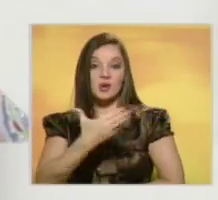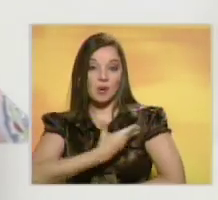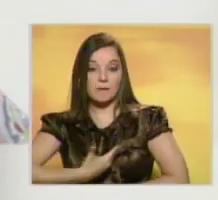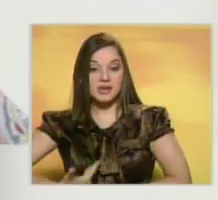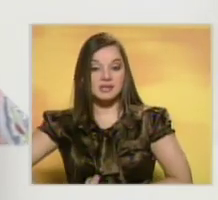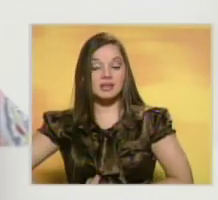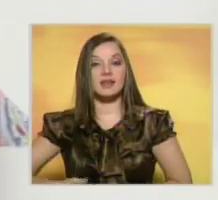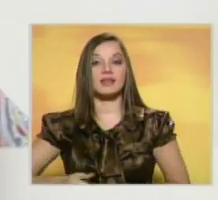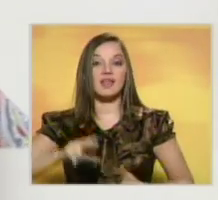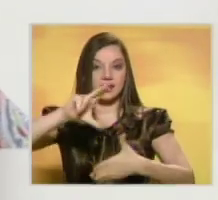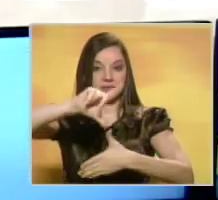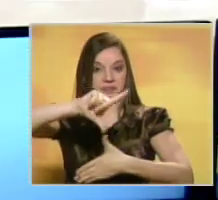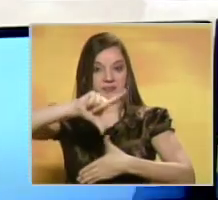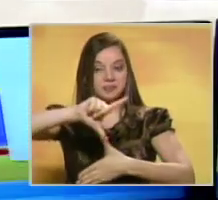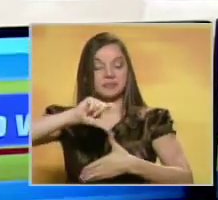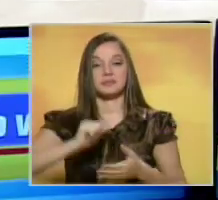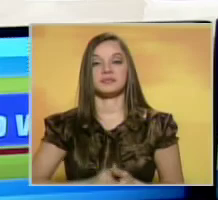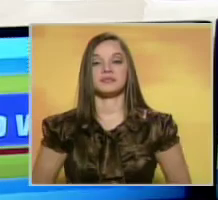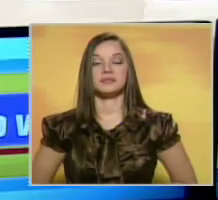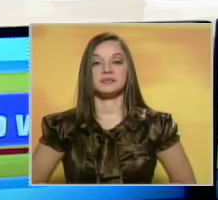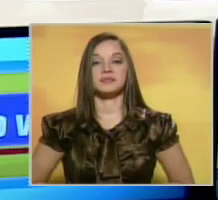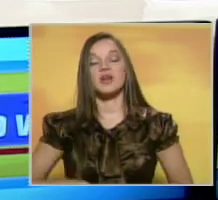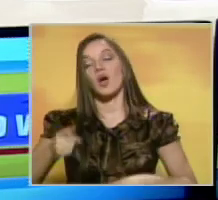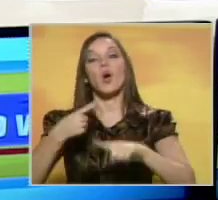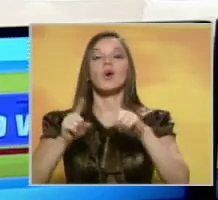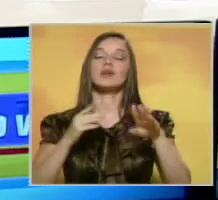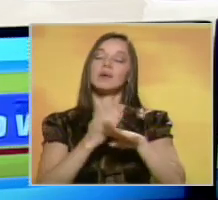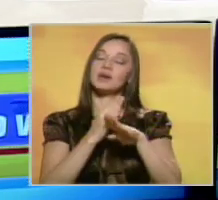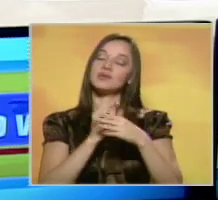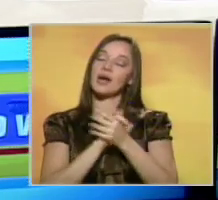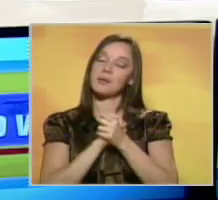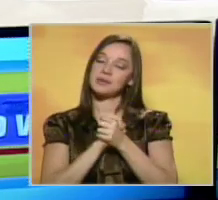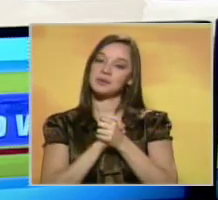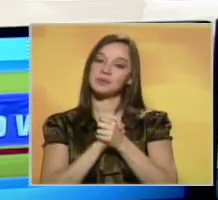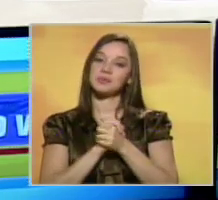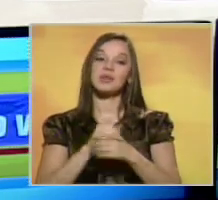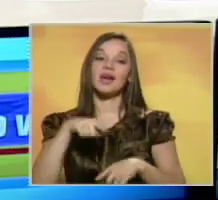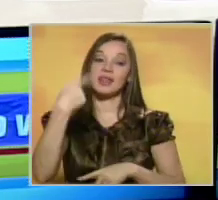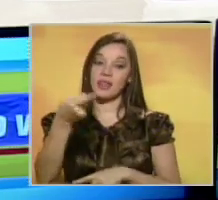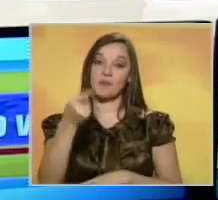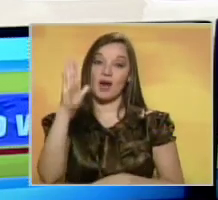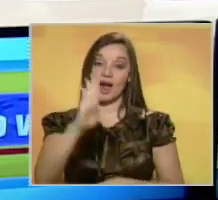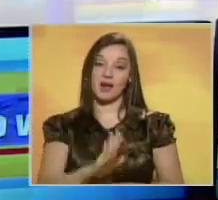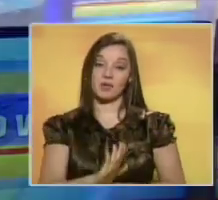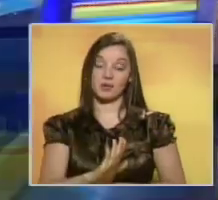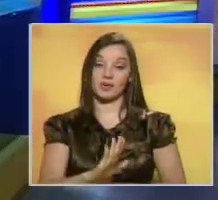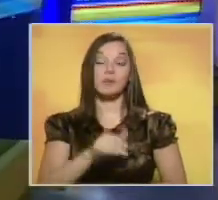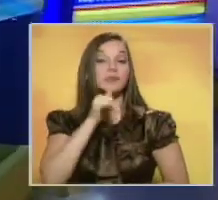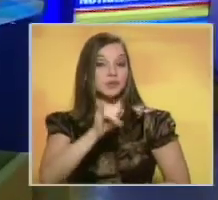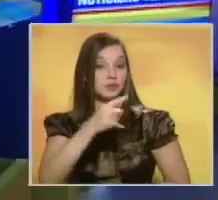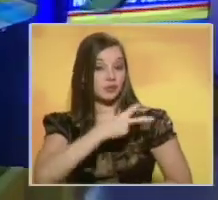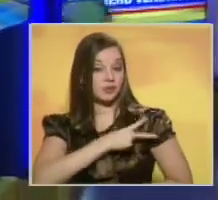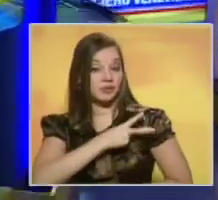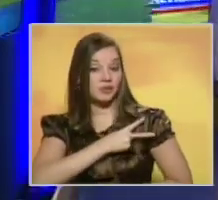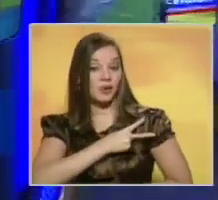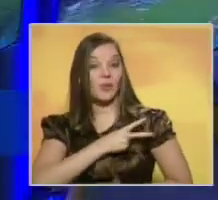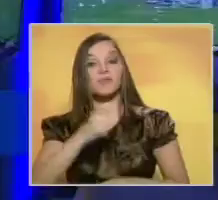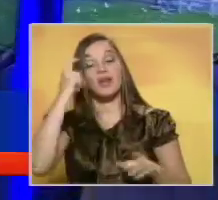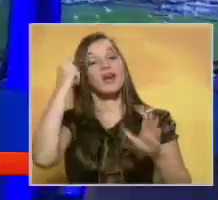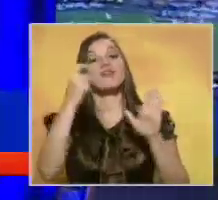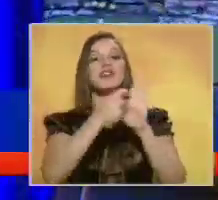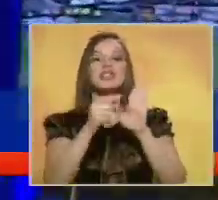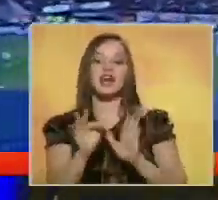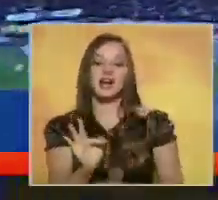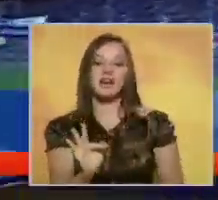del continente. Otra pausa, queridos amigos. Y al regreso en Noticiero Venevisión. Fecha